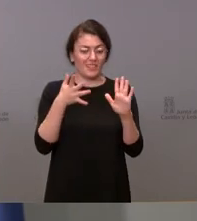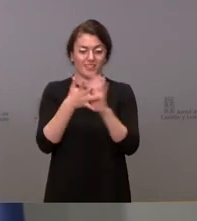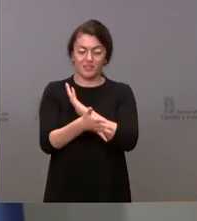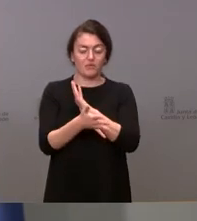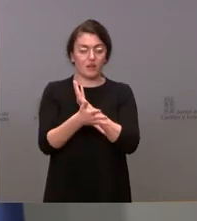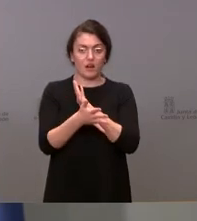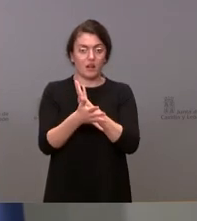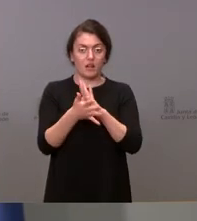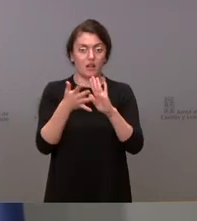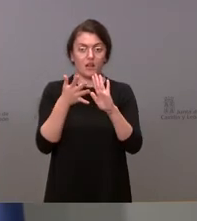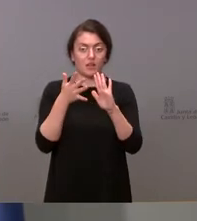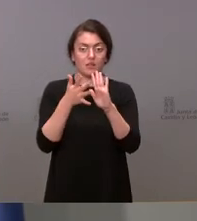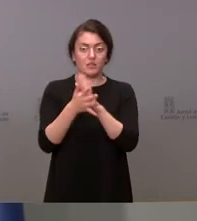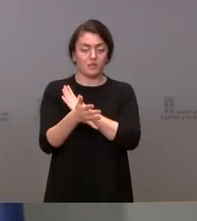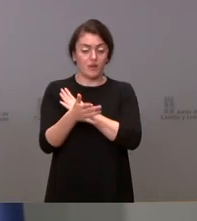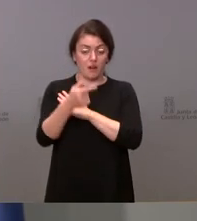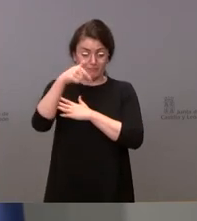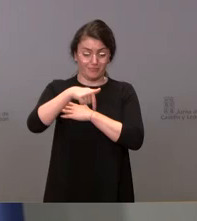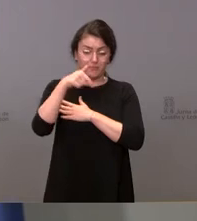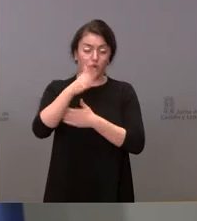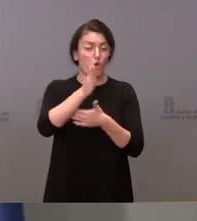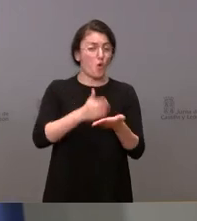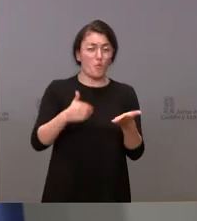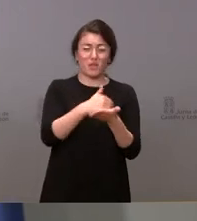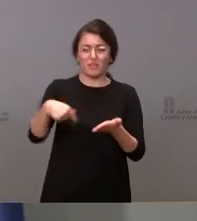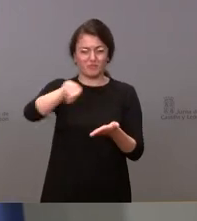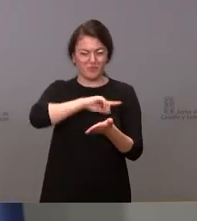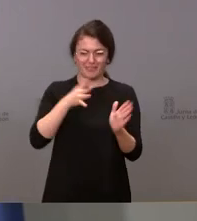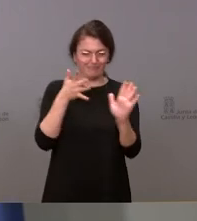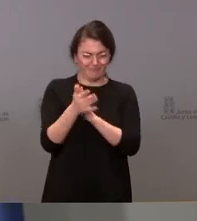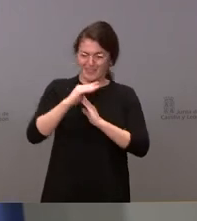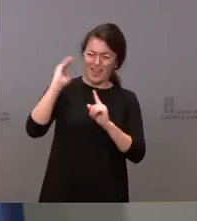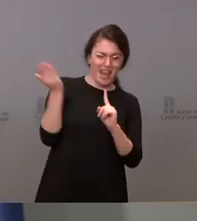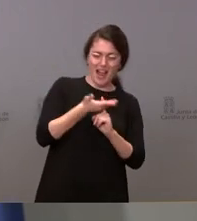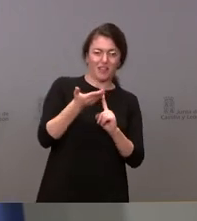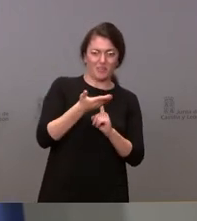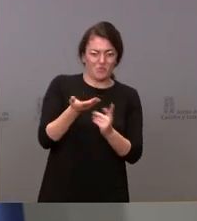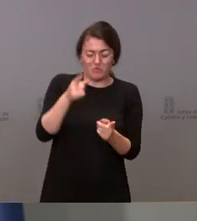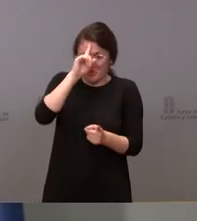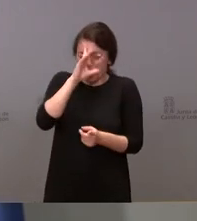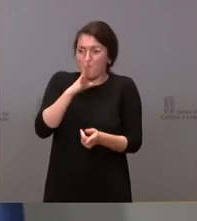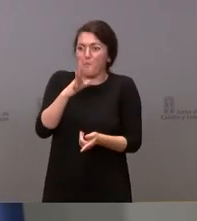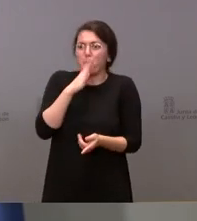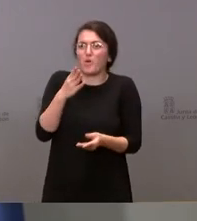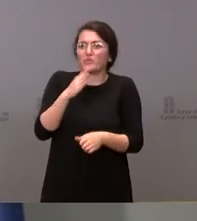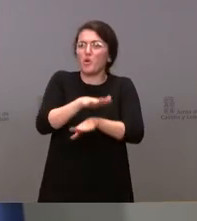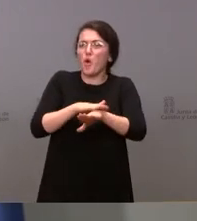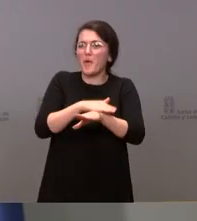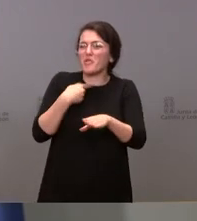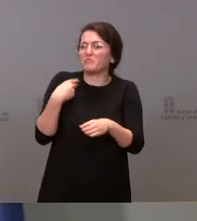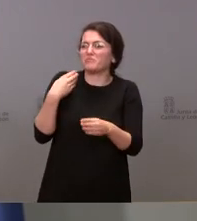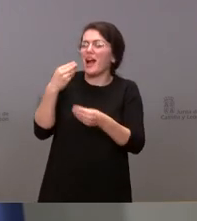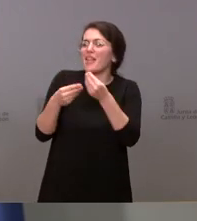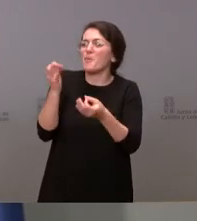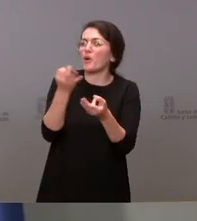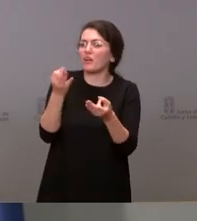a nuestra comunidad que es decir, que no sé muy bien qué es lo que les hemos hecho. Alguien nos tendrá que explicar qué hemos hecho